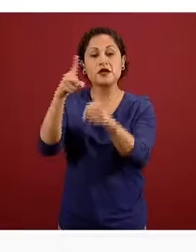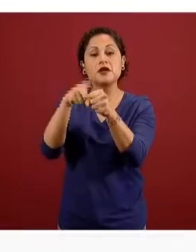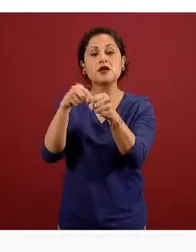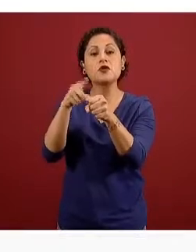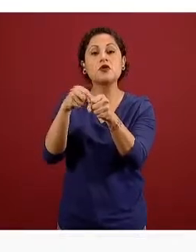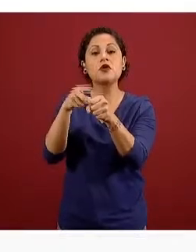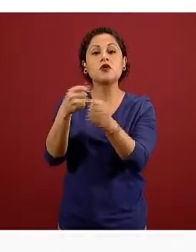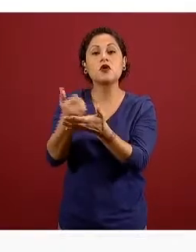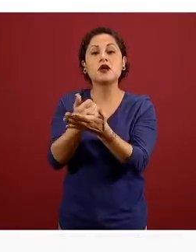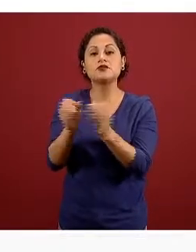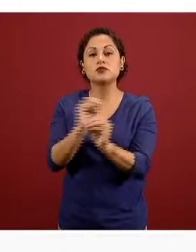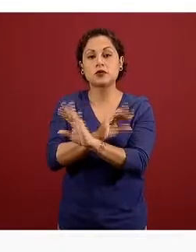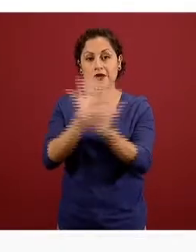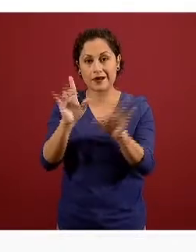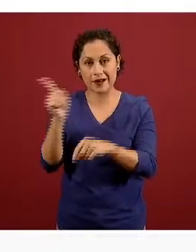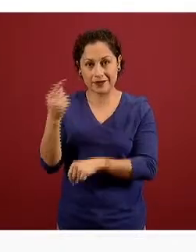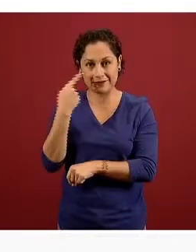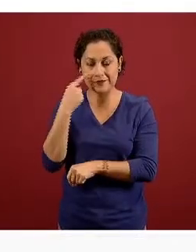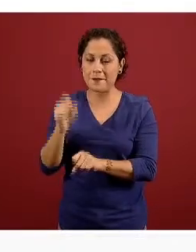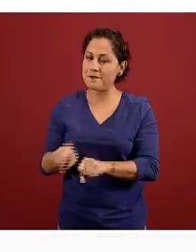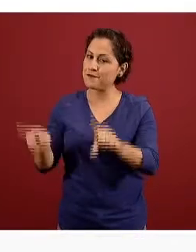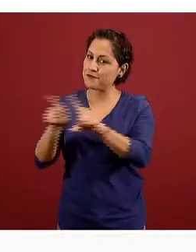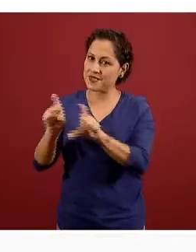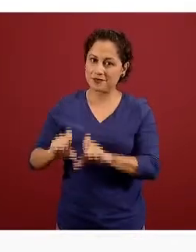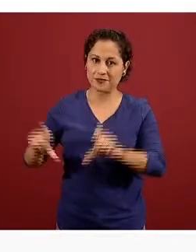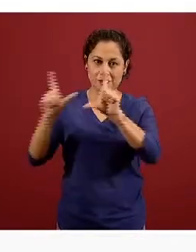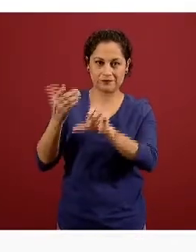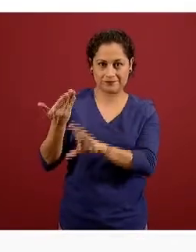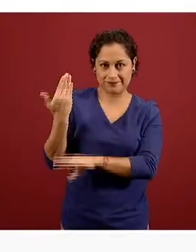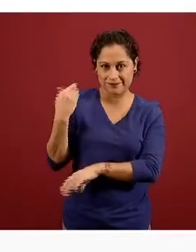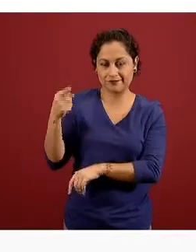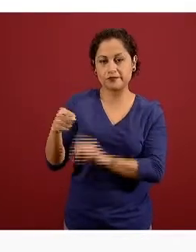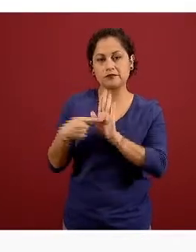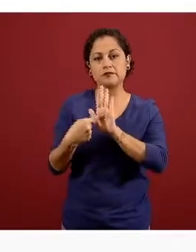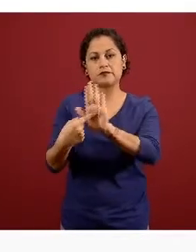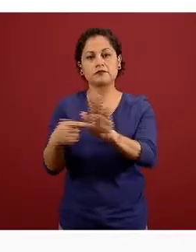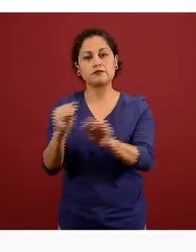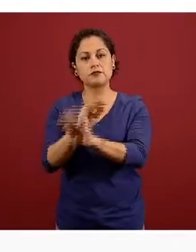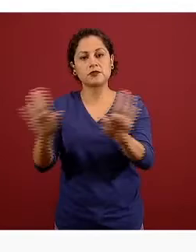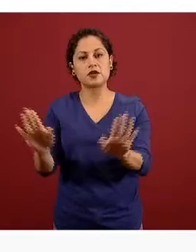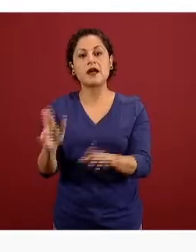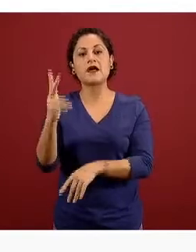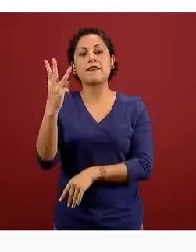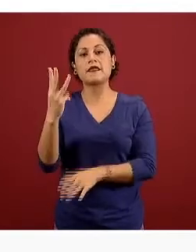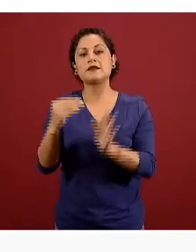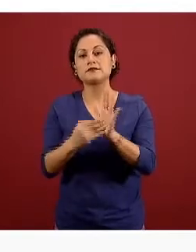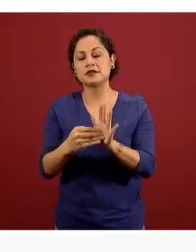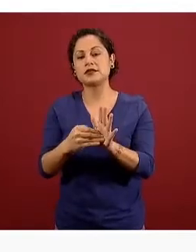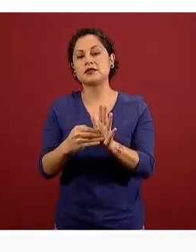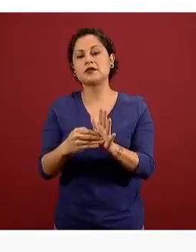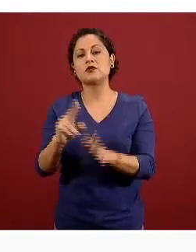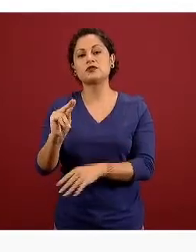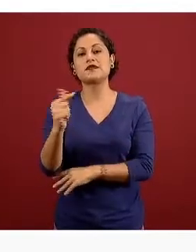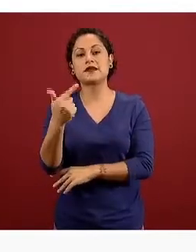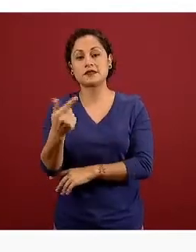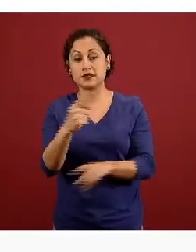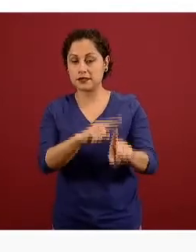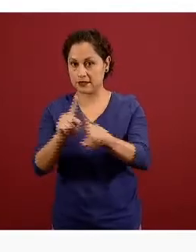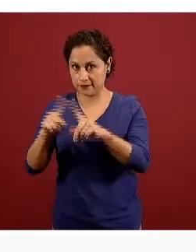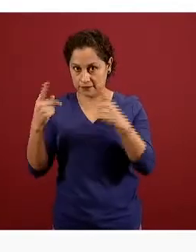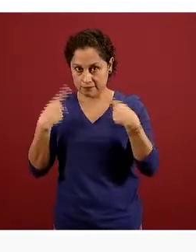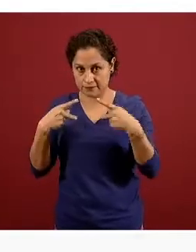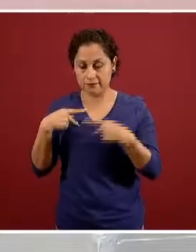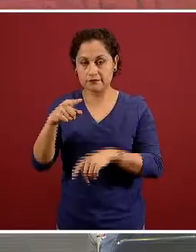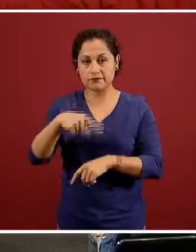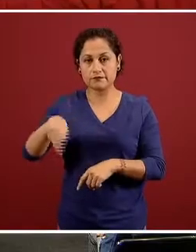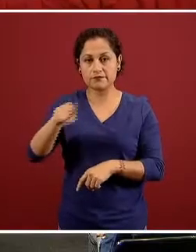aguamarina en la gráfica anterior para poderlos ver de manera más clara. Ahí está la suma, 3.087 casos, que alguno de ustedes me preguntaba ayer